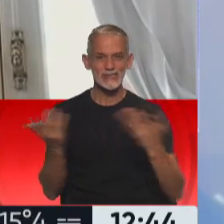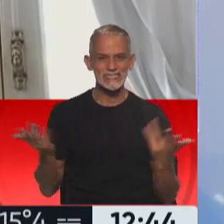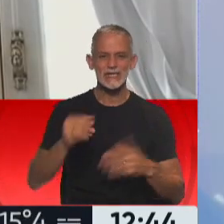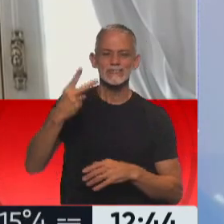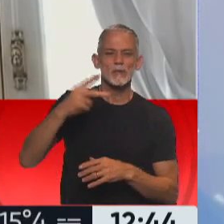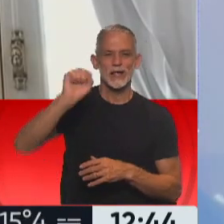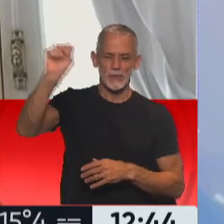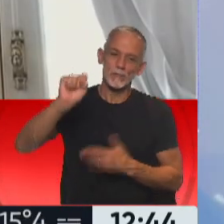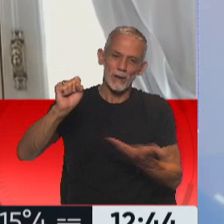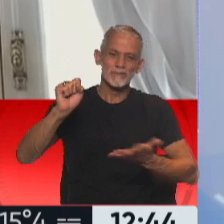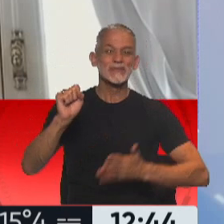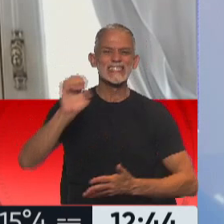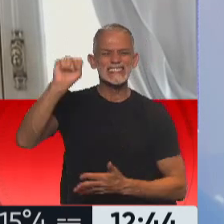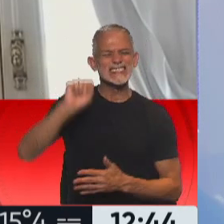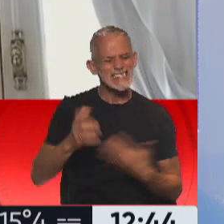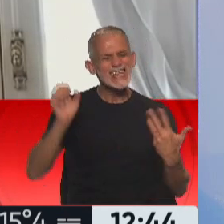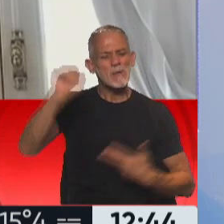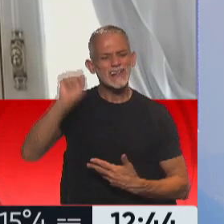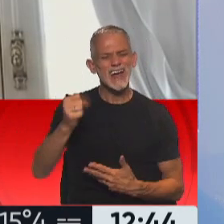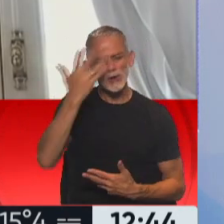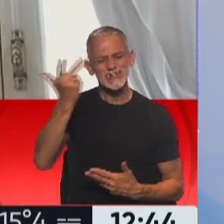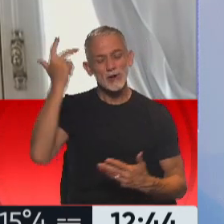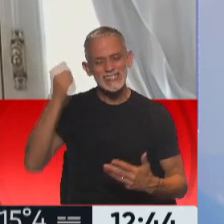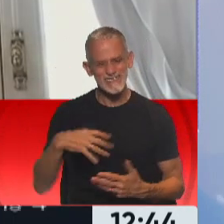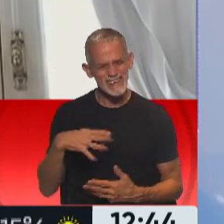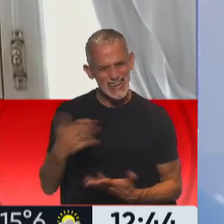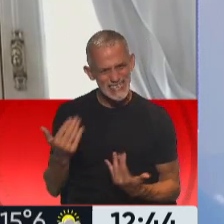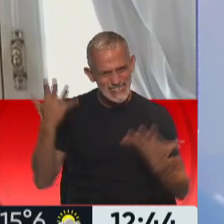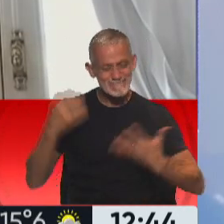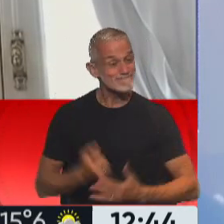Copa Libertadores con San Lorenzo. La segunda Copa Venía a la Libertadores con San Argentina, Lorenzo.